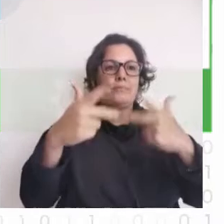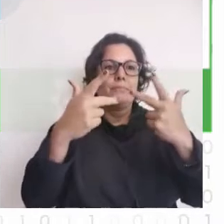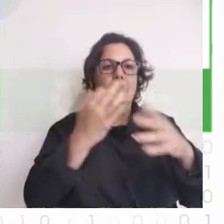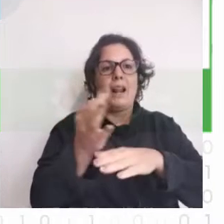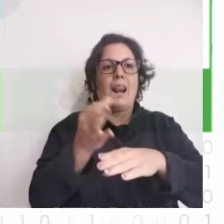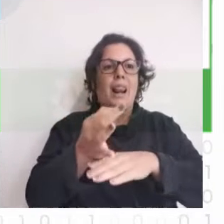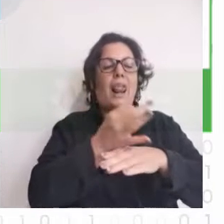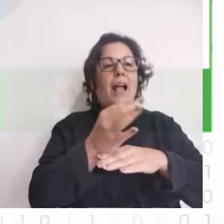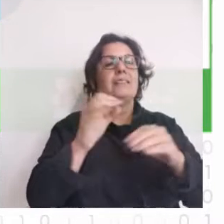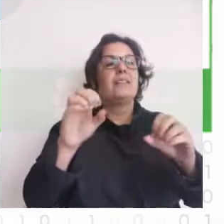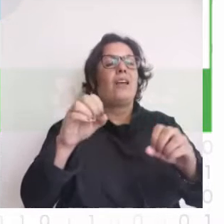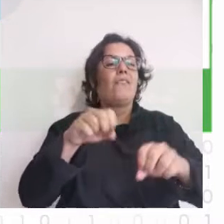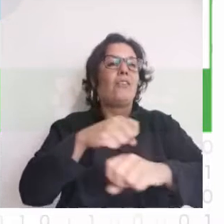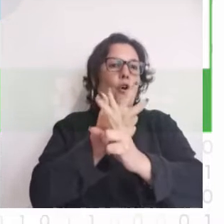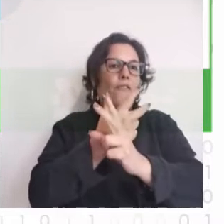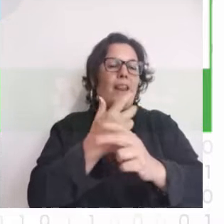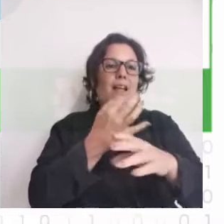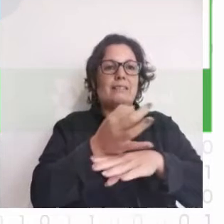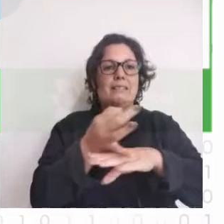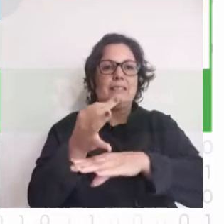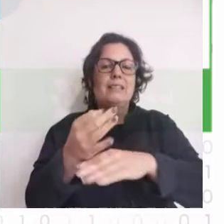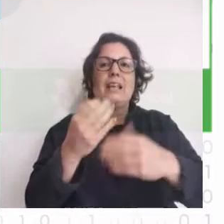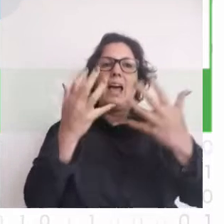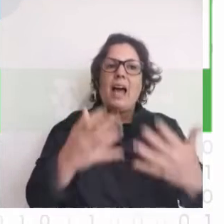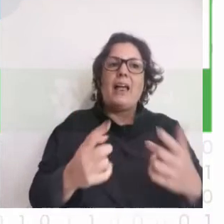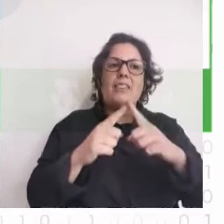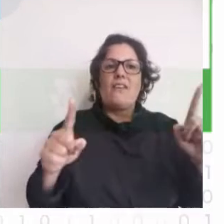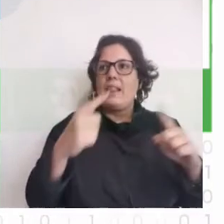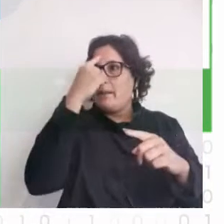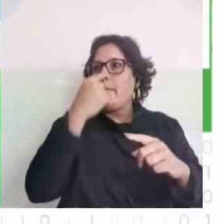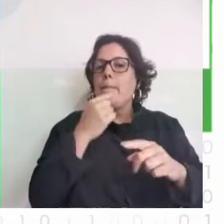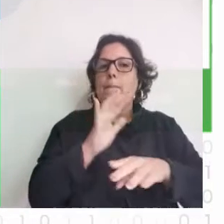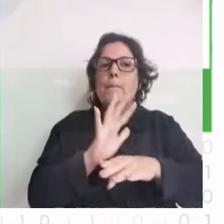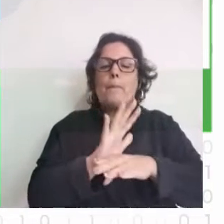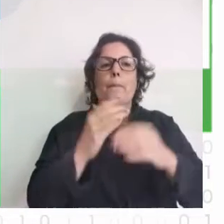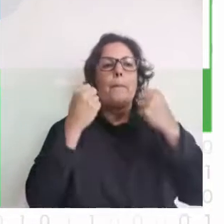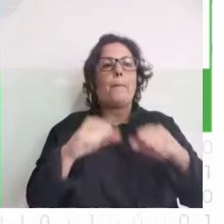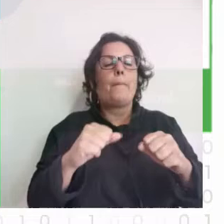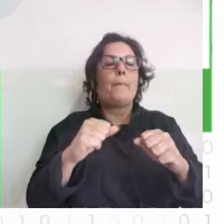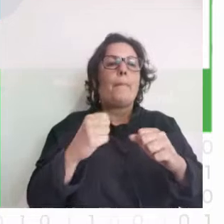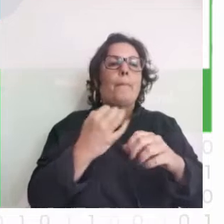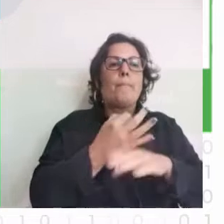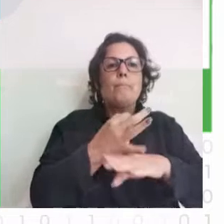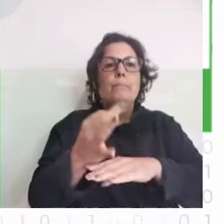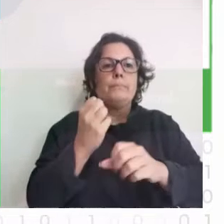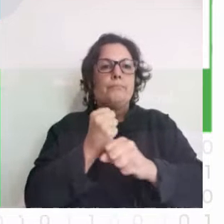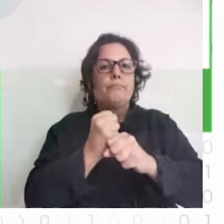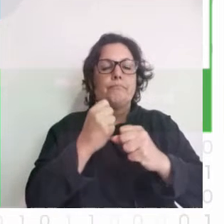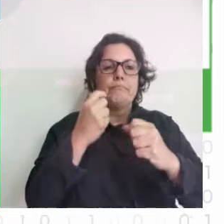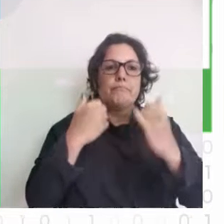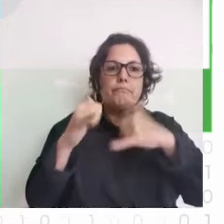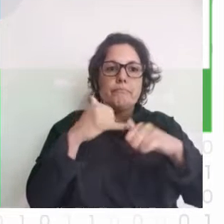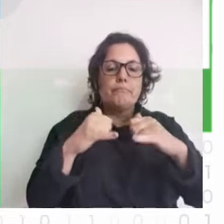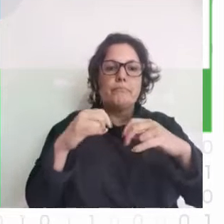por videoconferencia, entonces queríamos saber si existían diferentes perfiles en las prácticas de los profesores remotos a partir de los datos de observación de aula